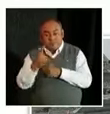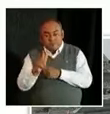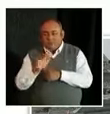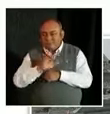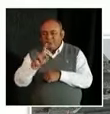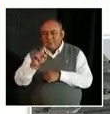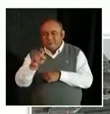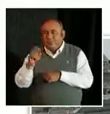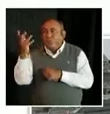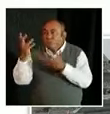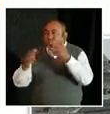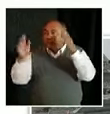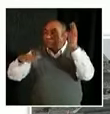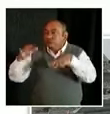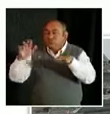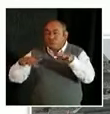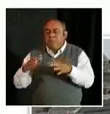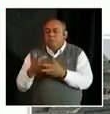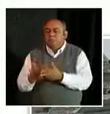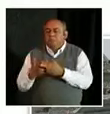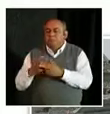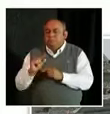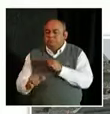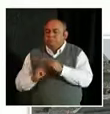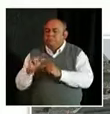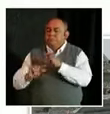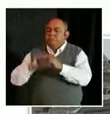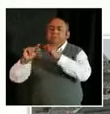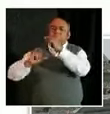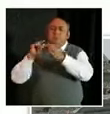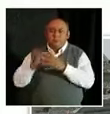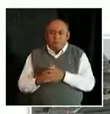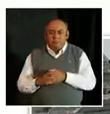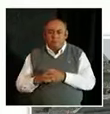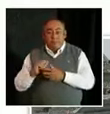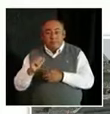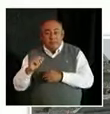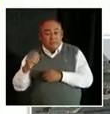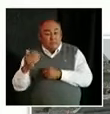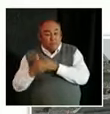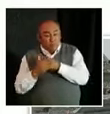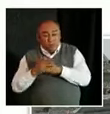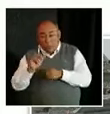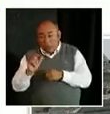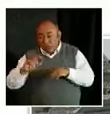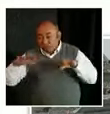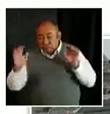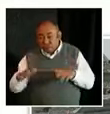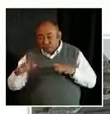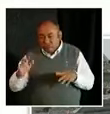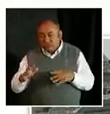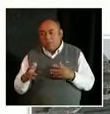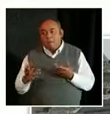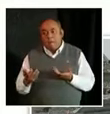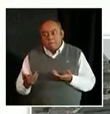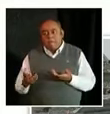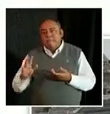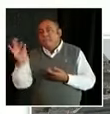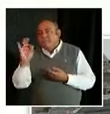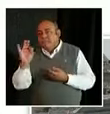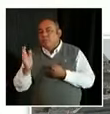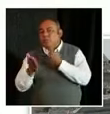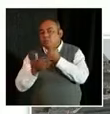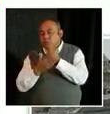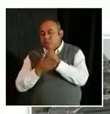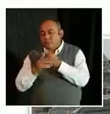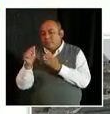y es de presentarse precipitaciones importantes, podríamos estar dotando de agua desde el